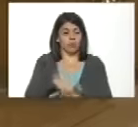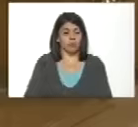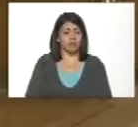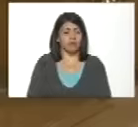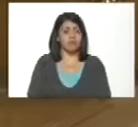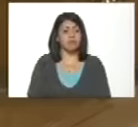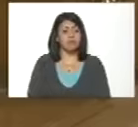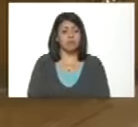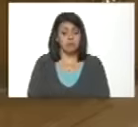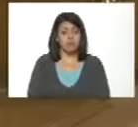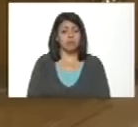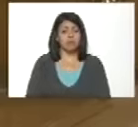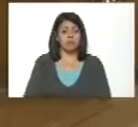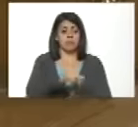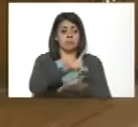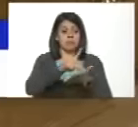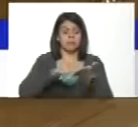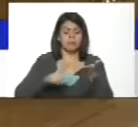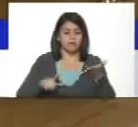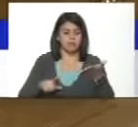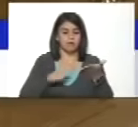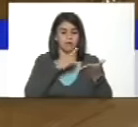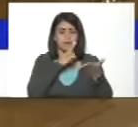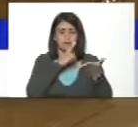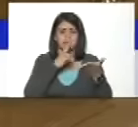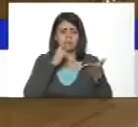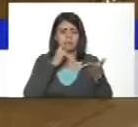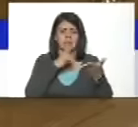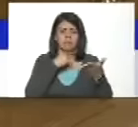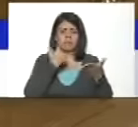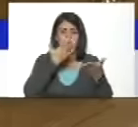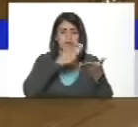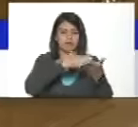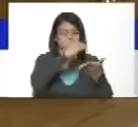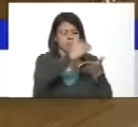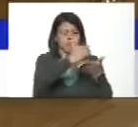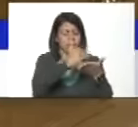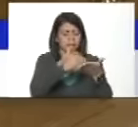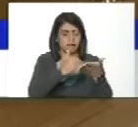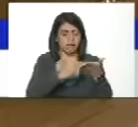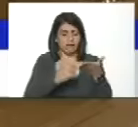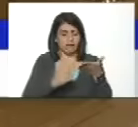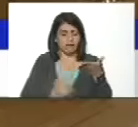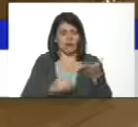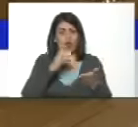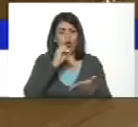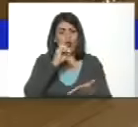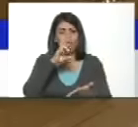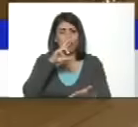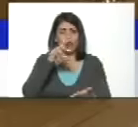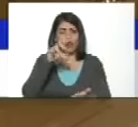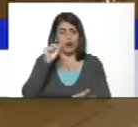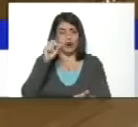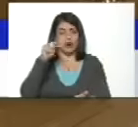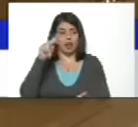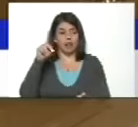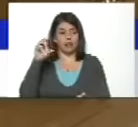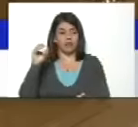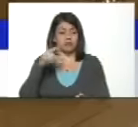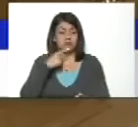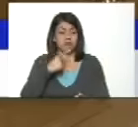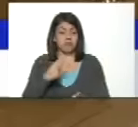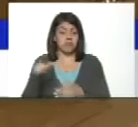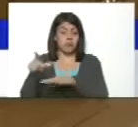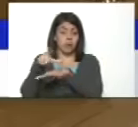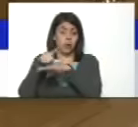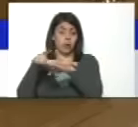Los que después inclusive hicieron lista de los muertos e incluyen a Orlando Figuera, entre otros, como que los hubiera asesinado el